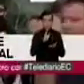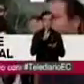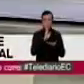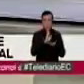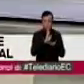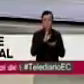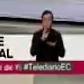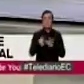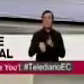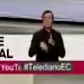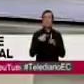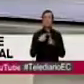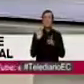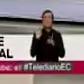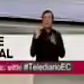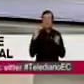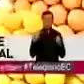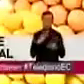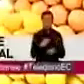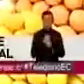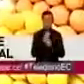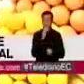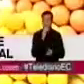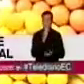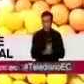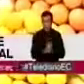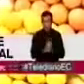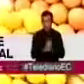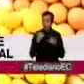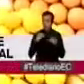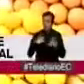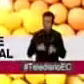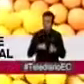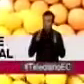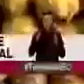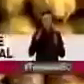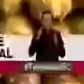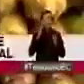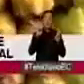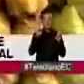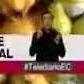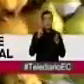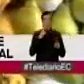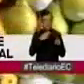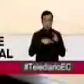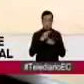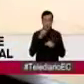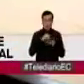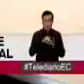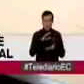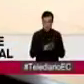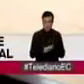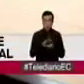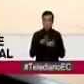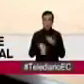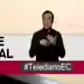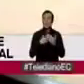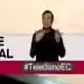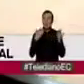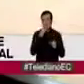a la prohibición de terminación de pólizas de salud, a la fijación de precios al consumo popular, a las condiciones para fortalecer